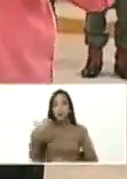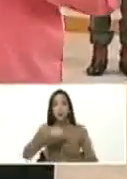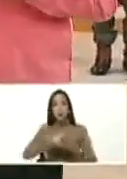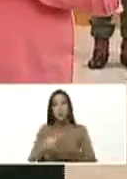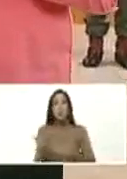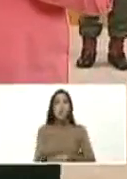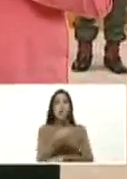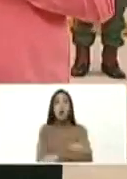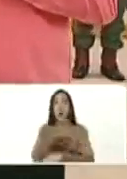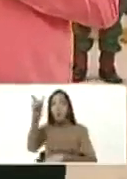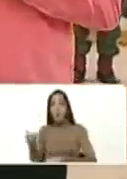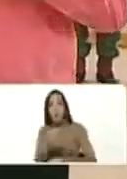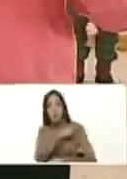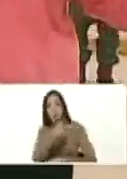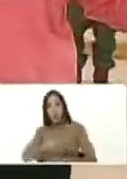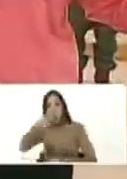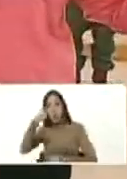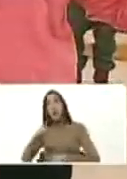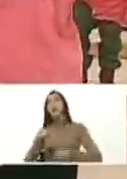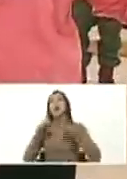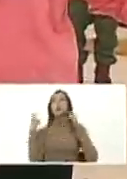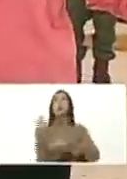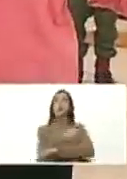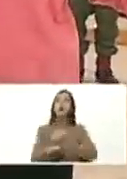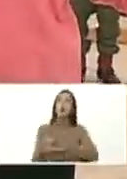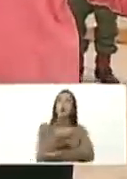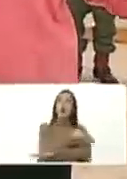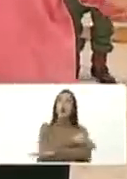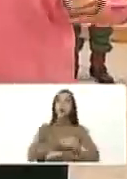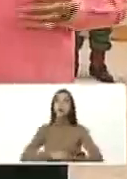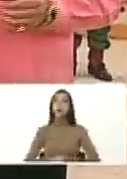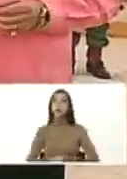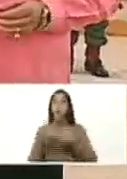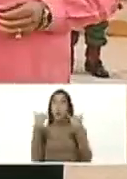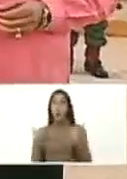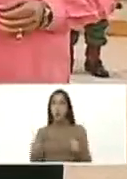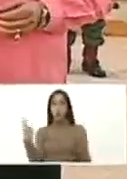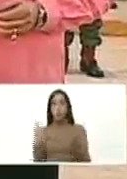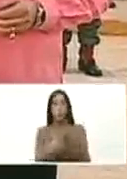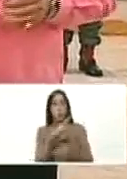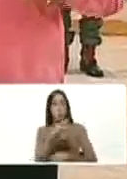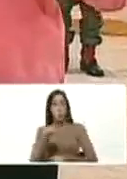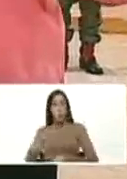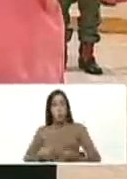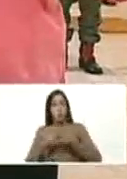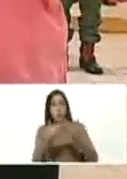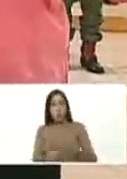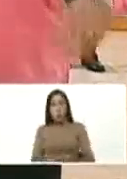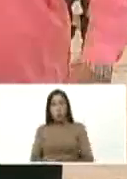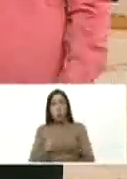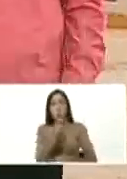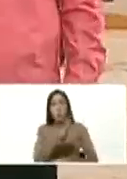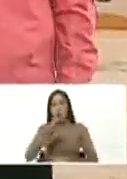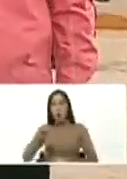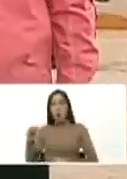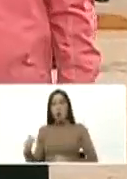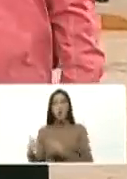Carneiro en La Guaira. Luego, en estos años, 2020, entregamos 400.000